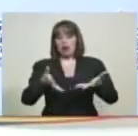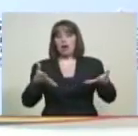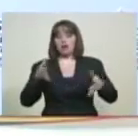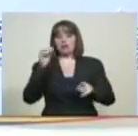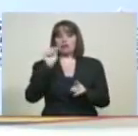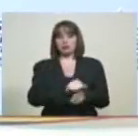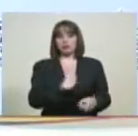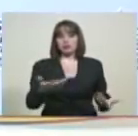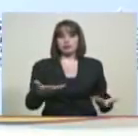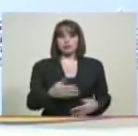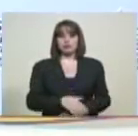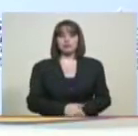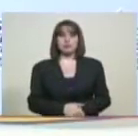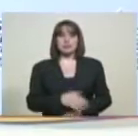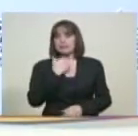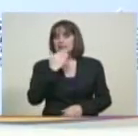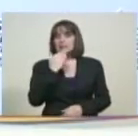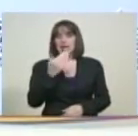ahorita